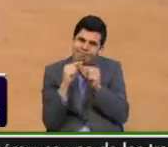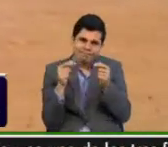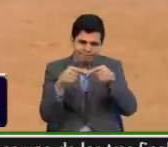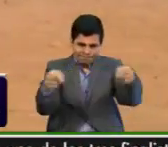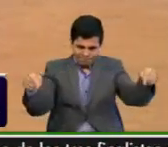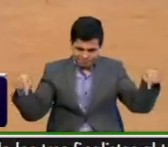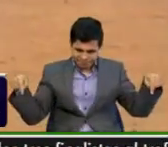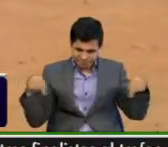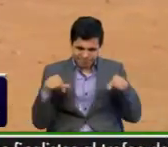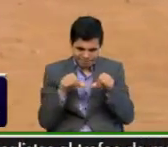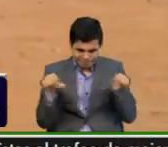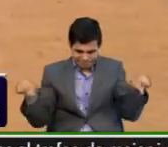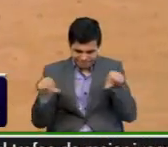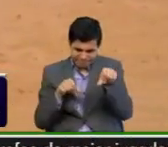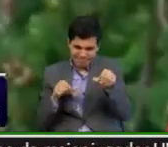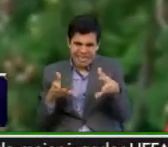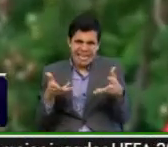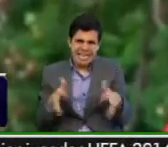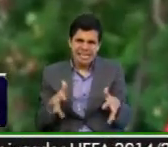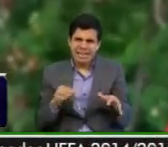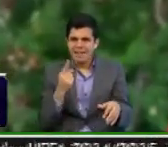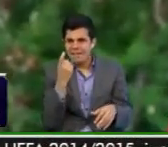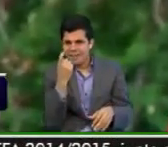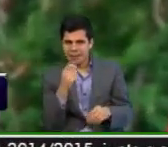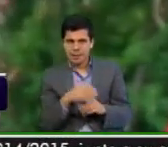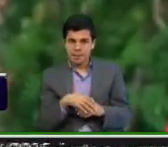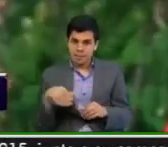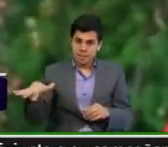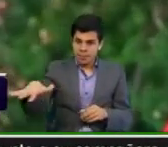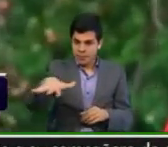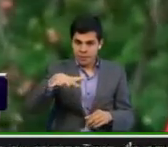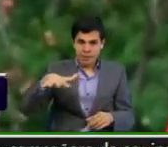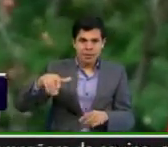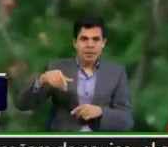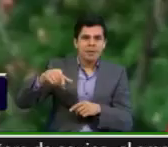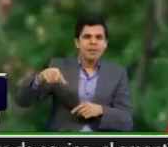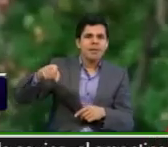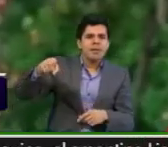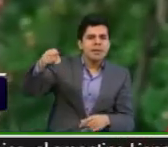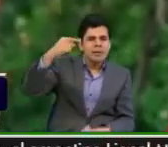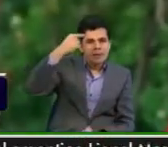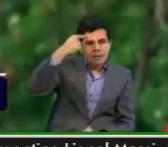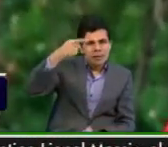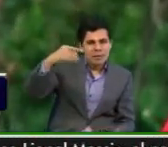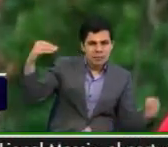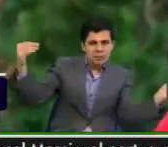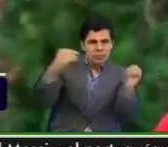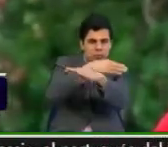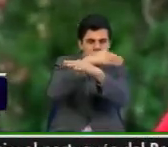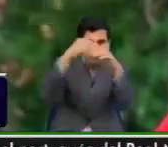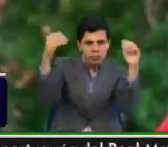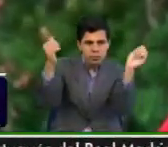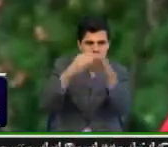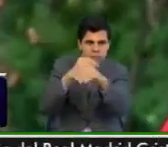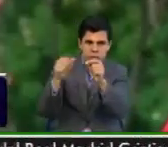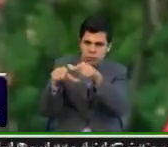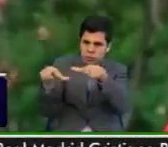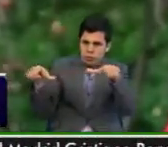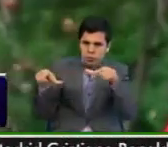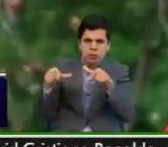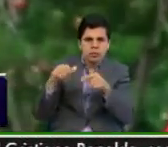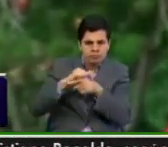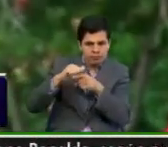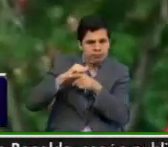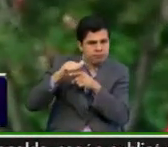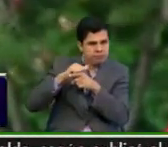reglamentarias. Hay un terreno que queda, se llama Parque Metropolitano, que queda en Anillo Vial. Se está manejando un campo allá,